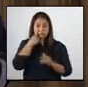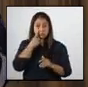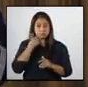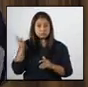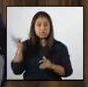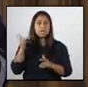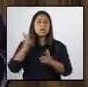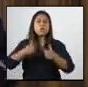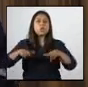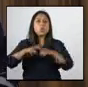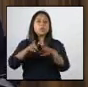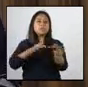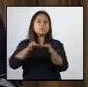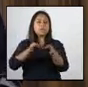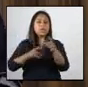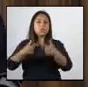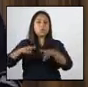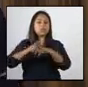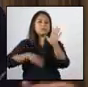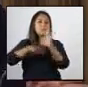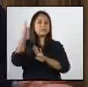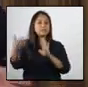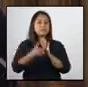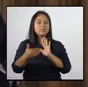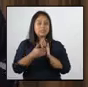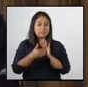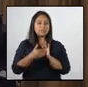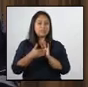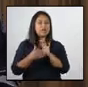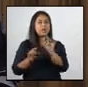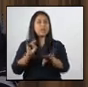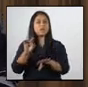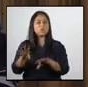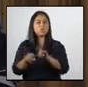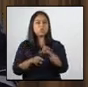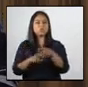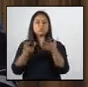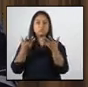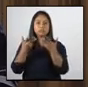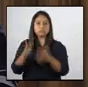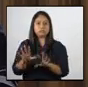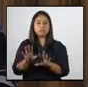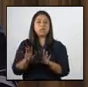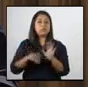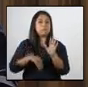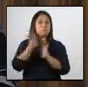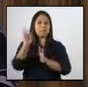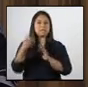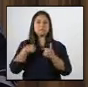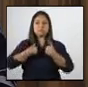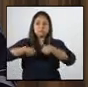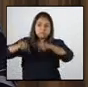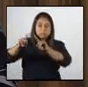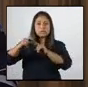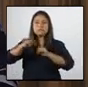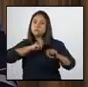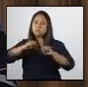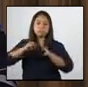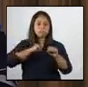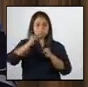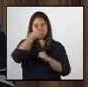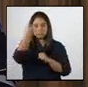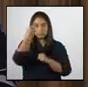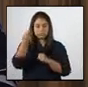los lugares más afectados algunos de los lugares donde ha habido más presencia de trabajo debido a